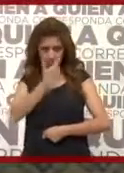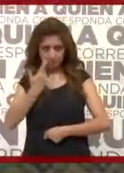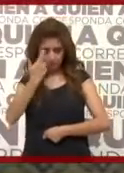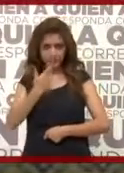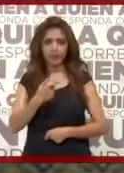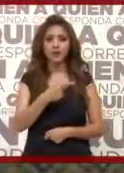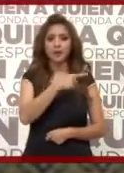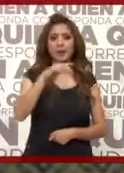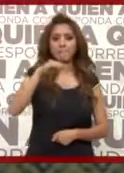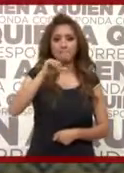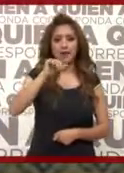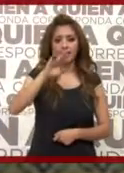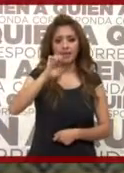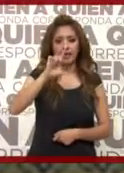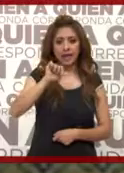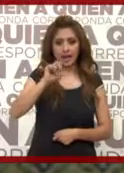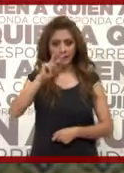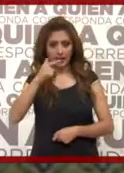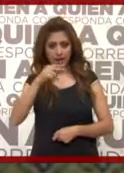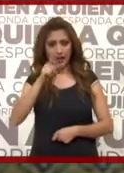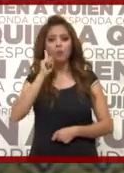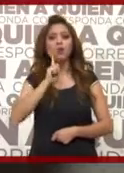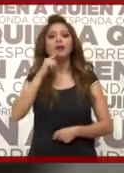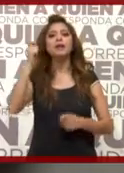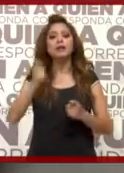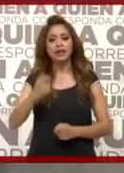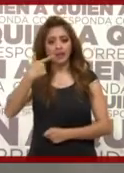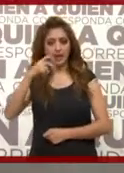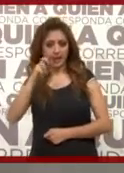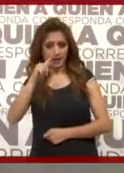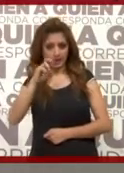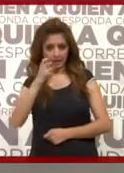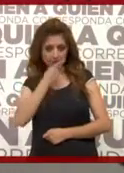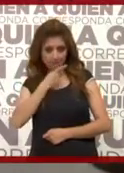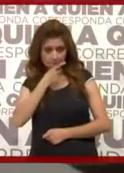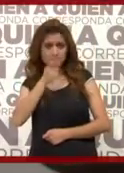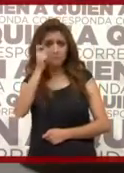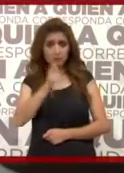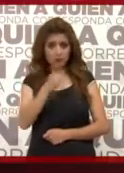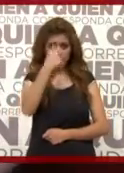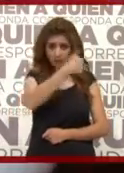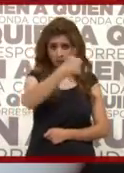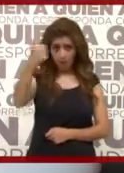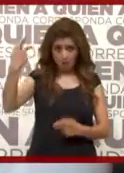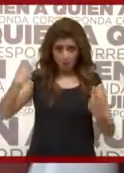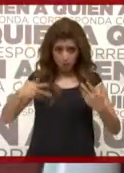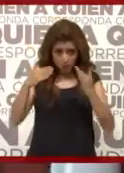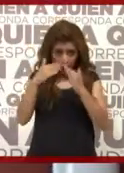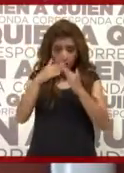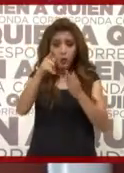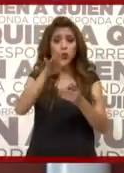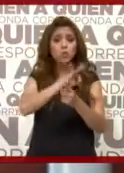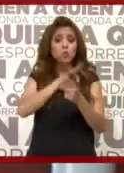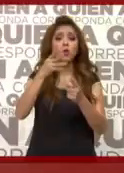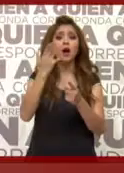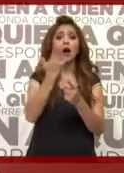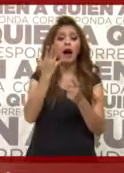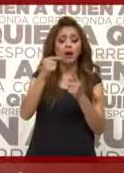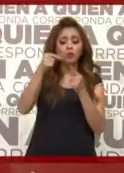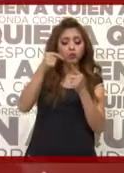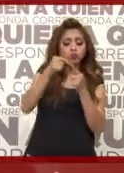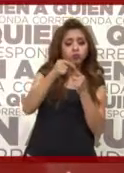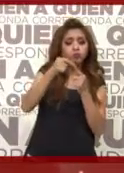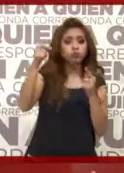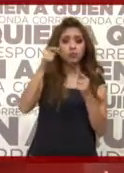Marcela Vega, gerente académica de la Federación Mexicana de Diabetes. El hecho de contar con un medidor en casa hace que ahí mismo puedan realizar la prueba, tienen